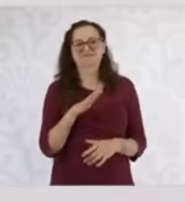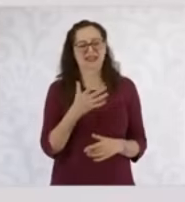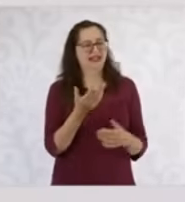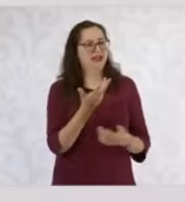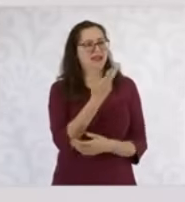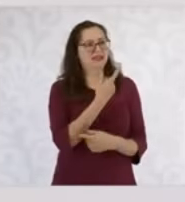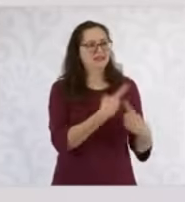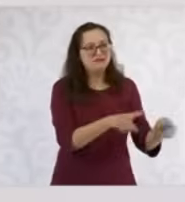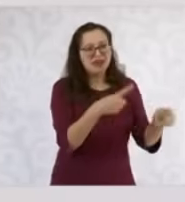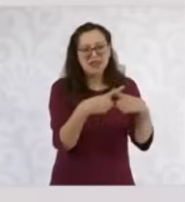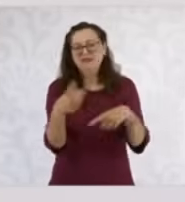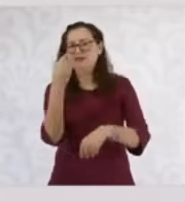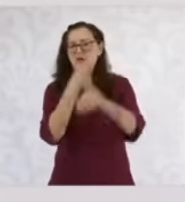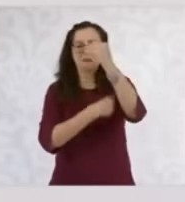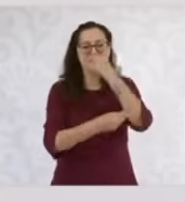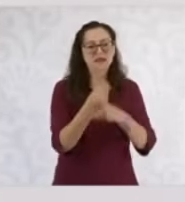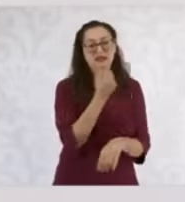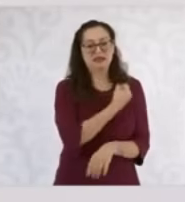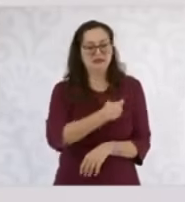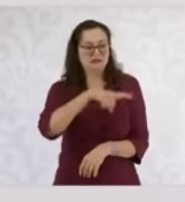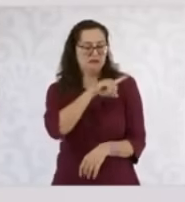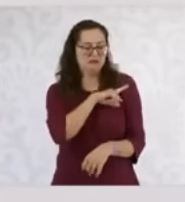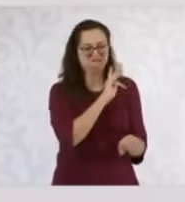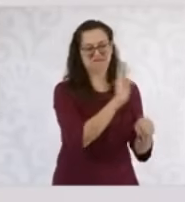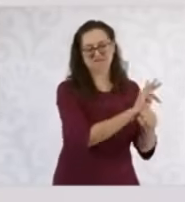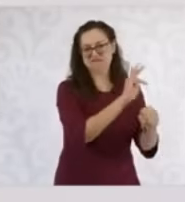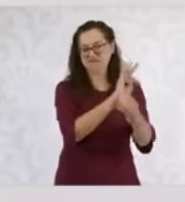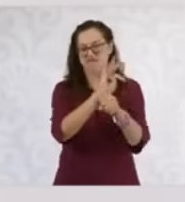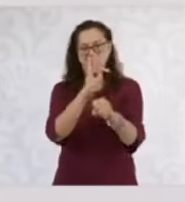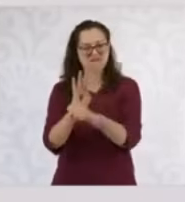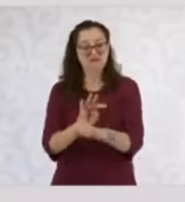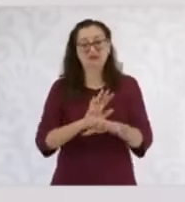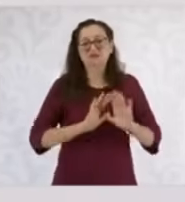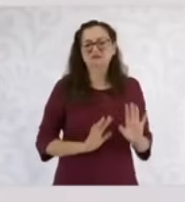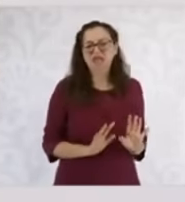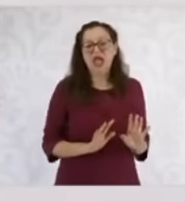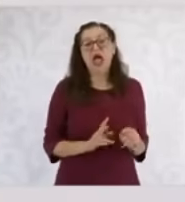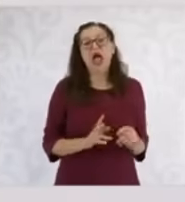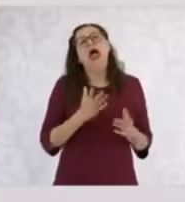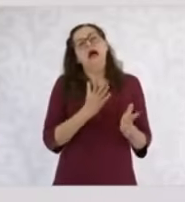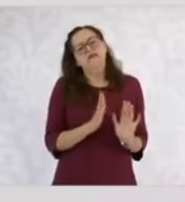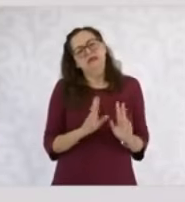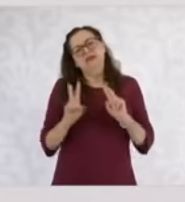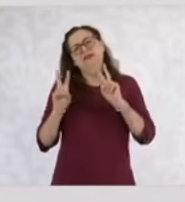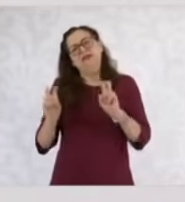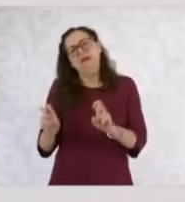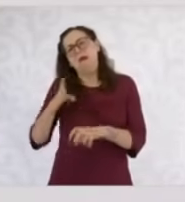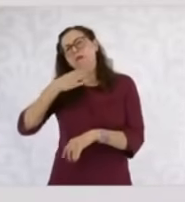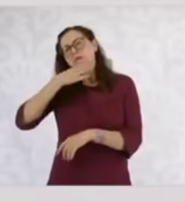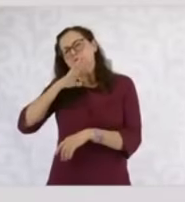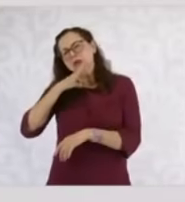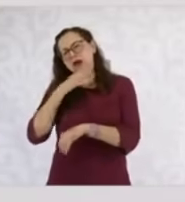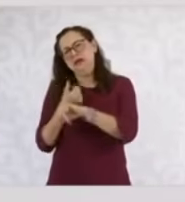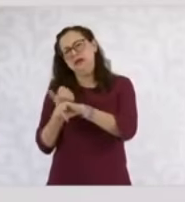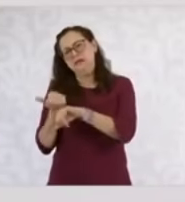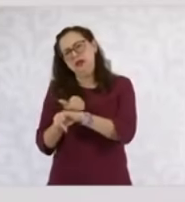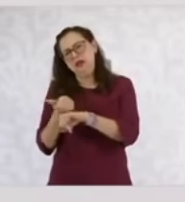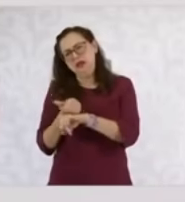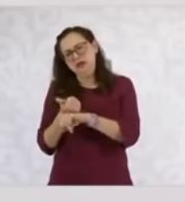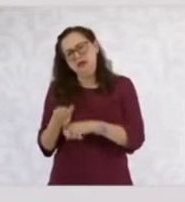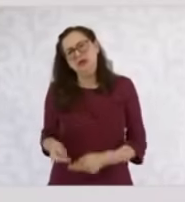también. Ya en la parte comercial, pues ya se verá, sobre todo la parte de maíz amarillo,